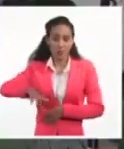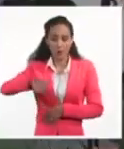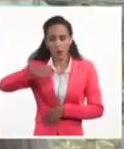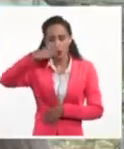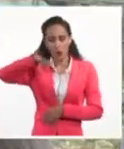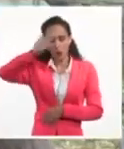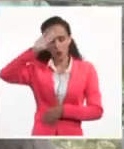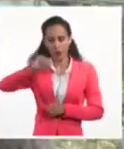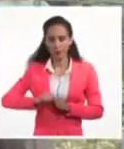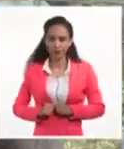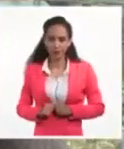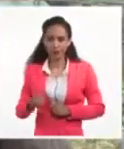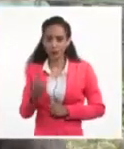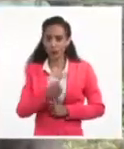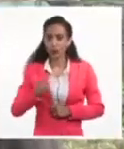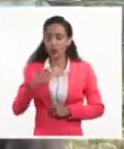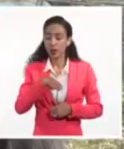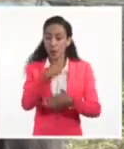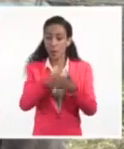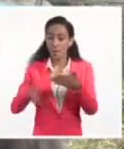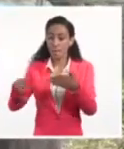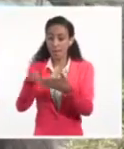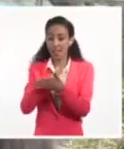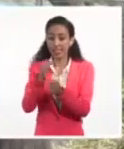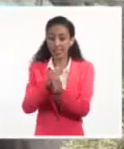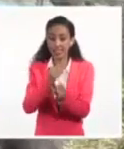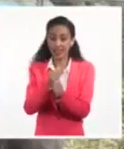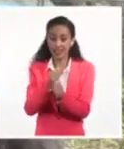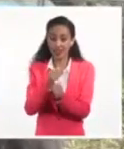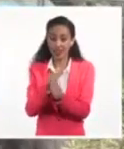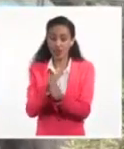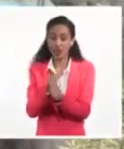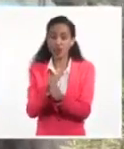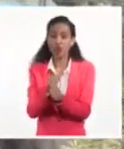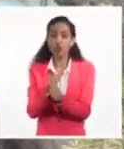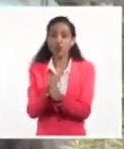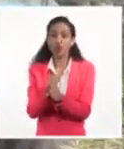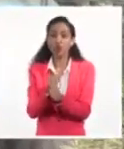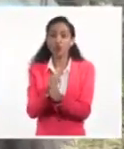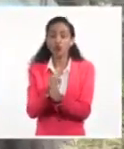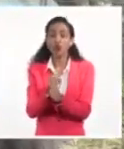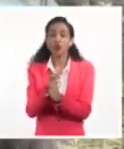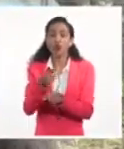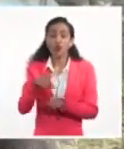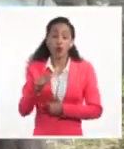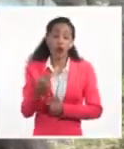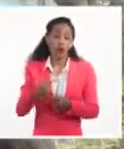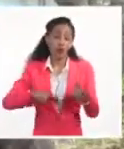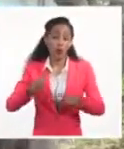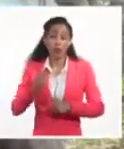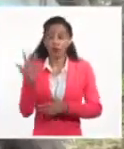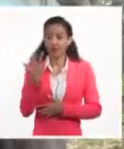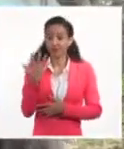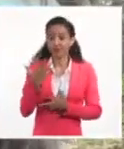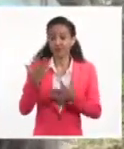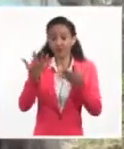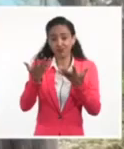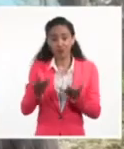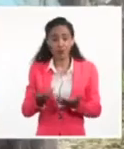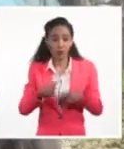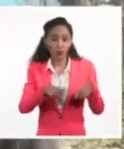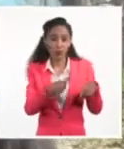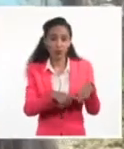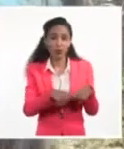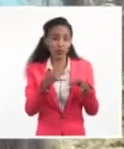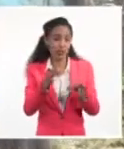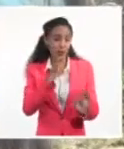país. Nosotros tenemos un plan de trabajo de contra desastres y destrucciones, evacuar